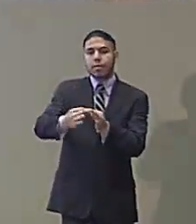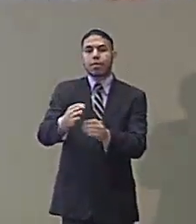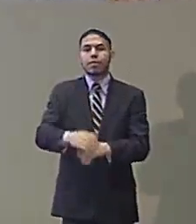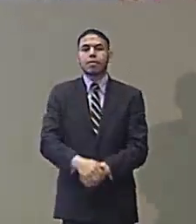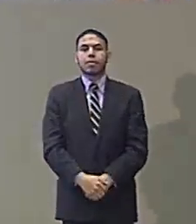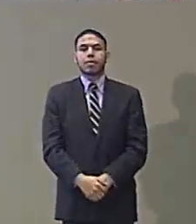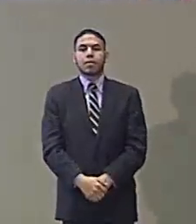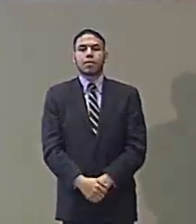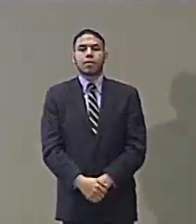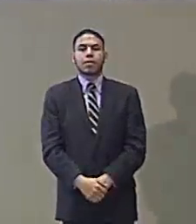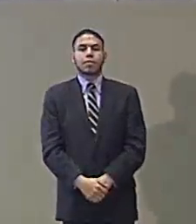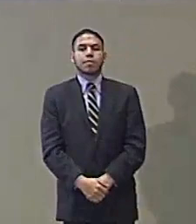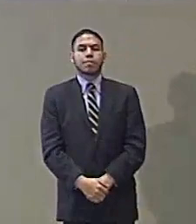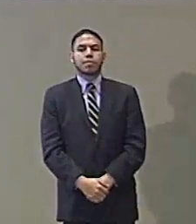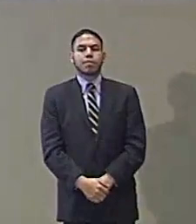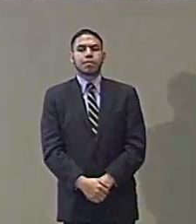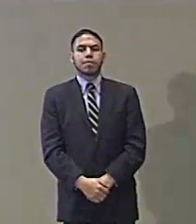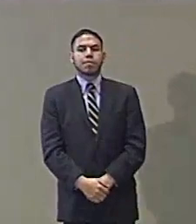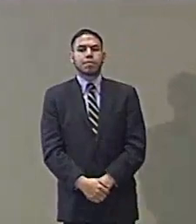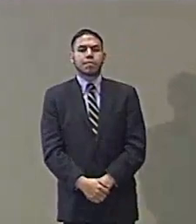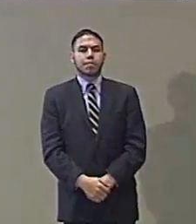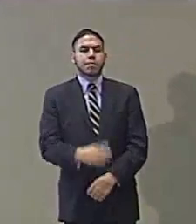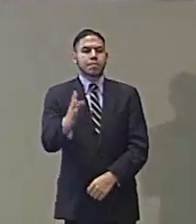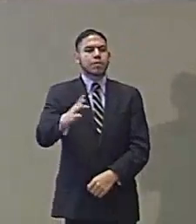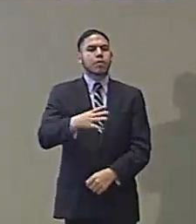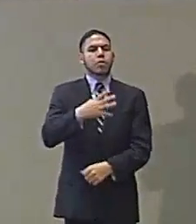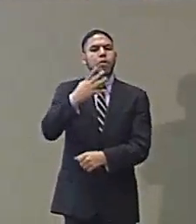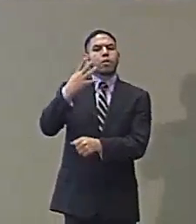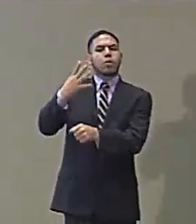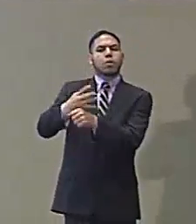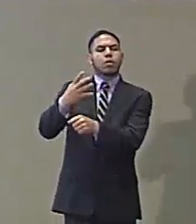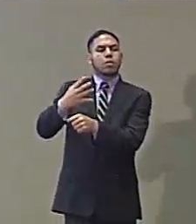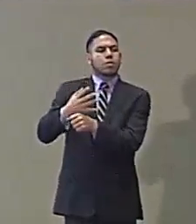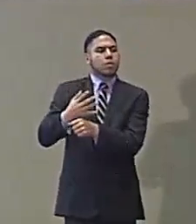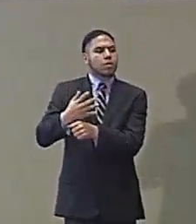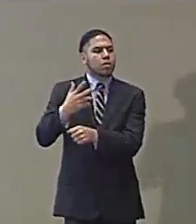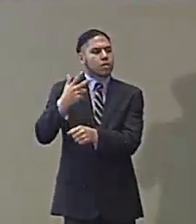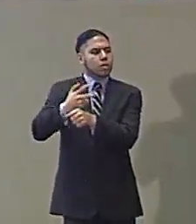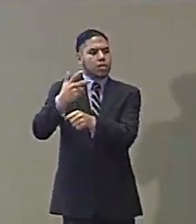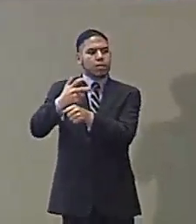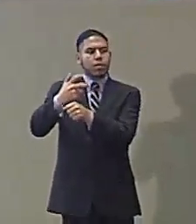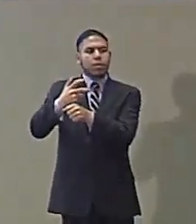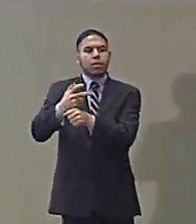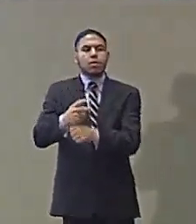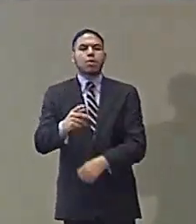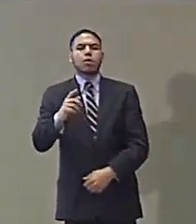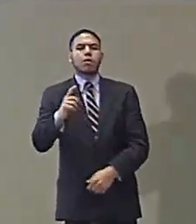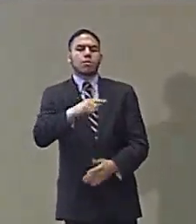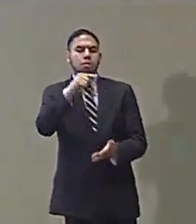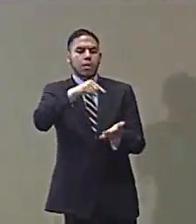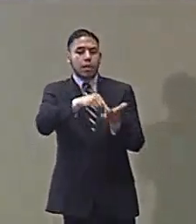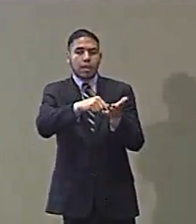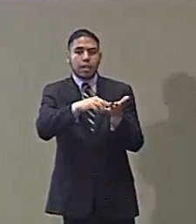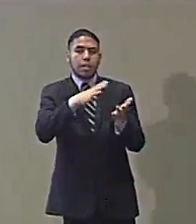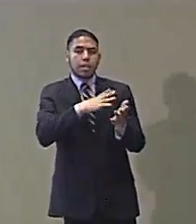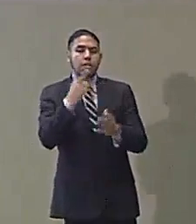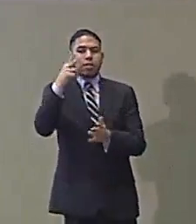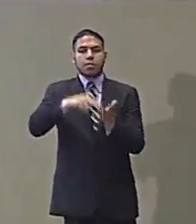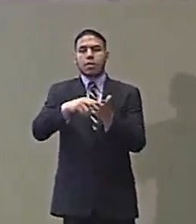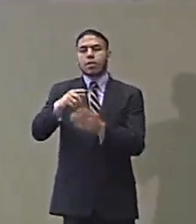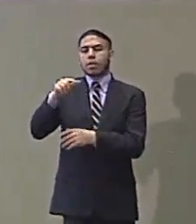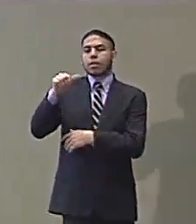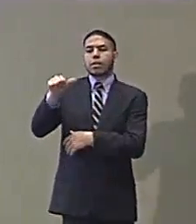lugar común el octavo lugar con 35 millones de turistas internacionales en 2016